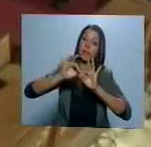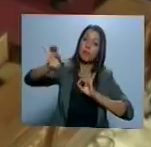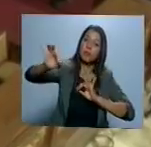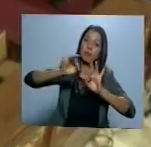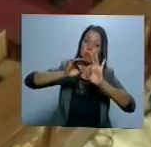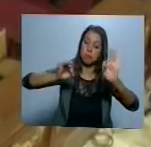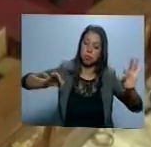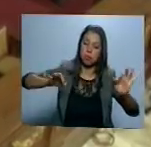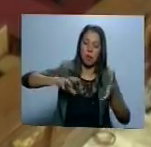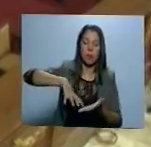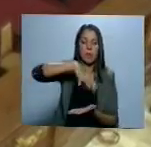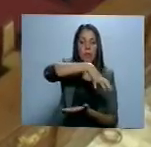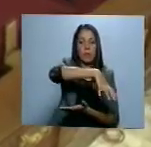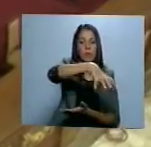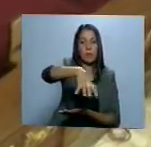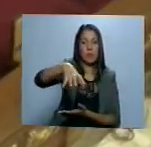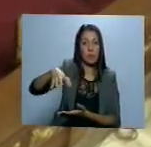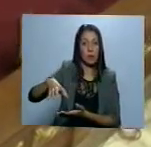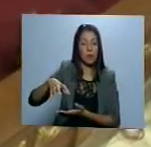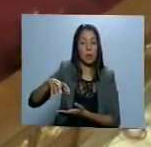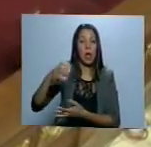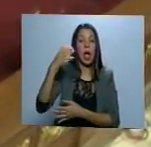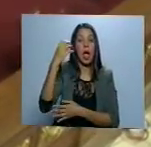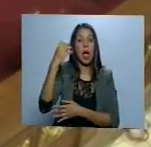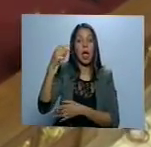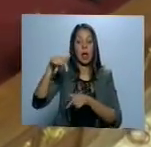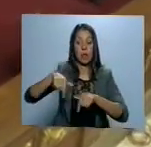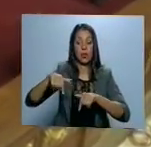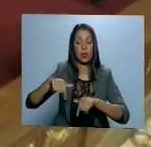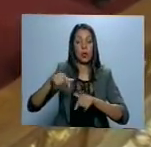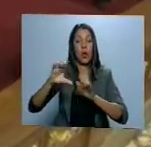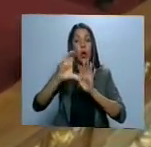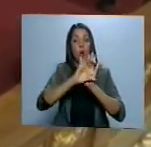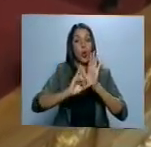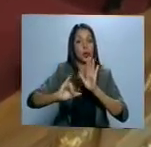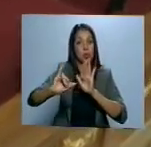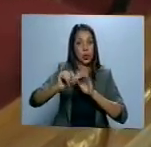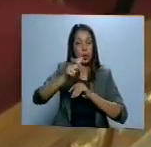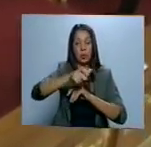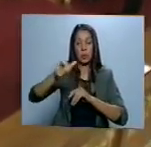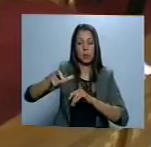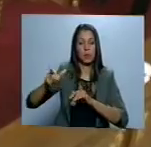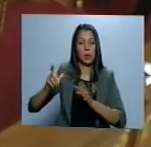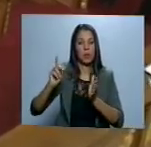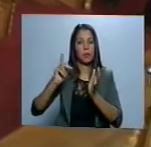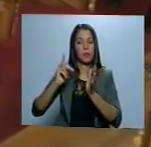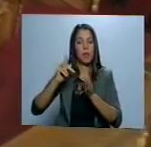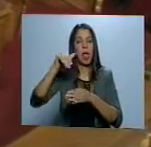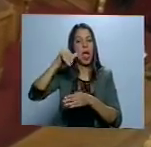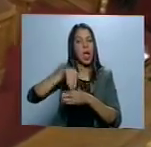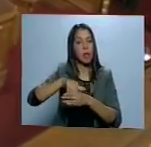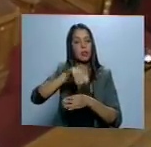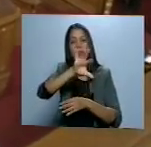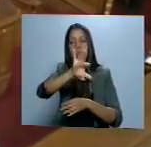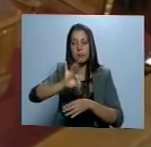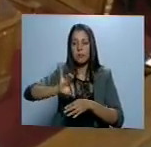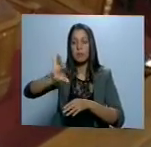también que los constituyentes han sido electos una gran porción